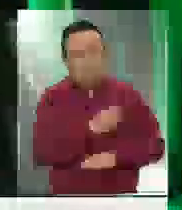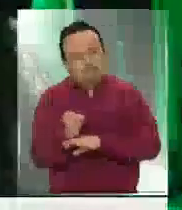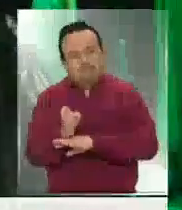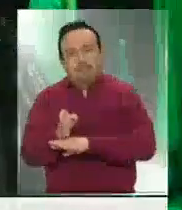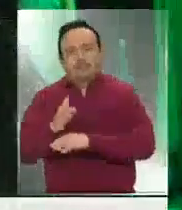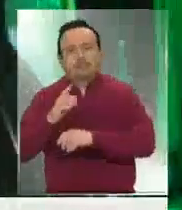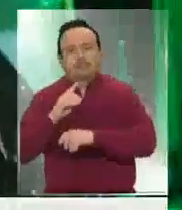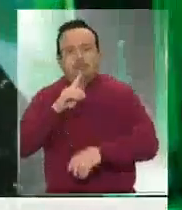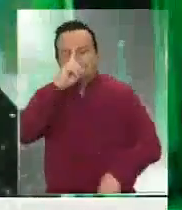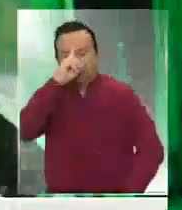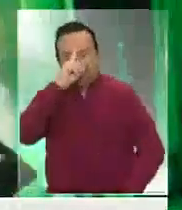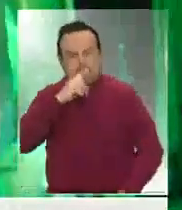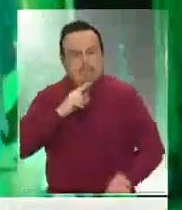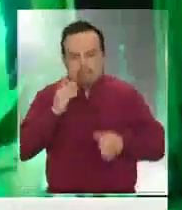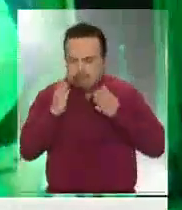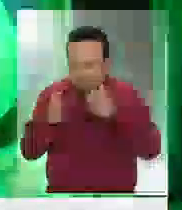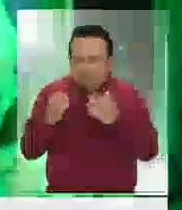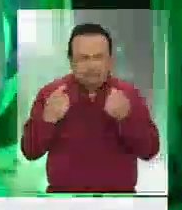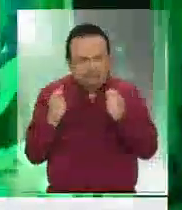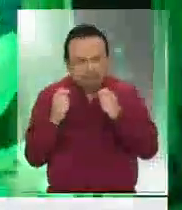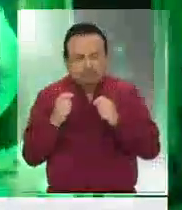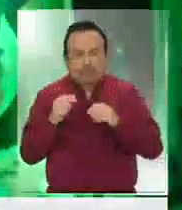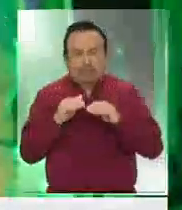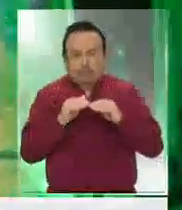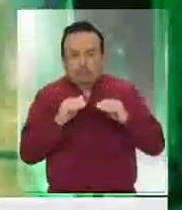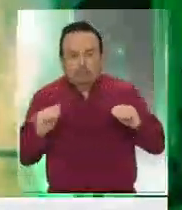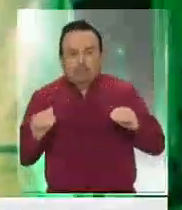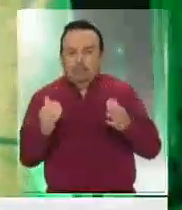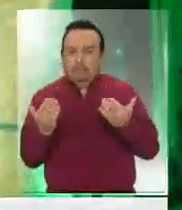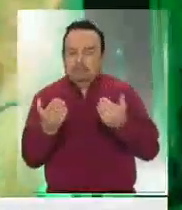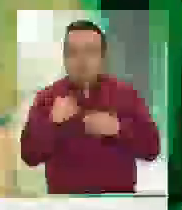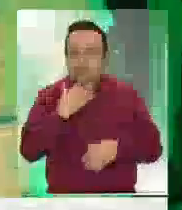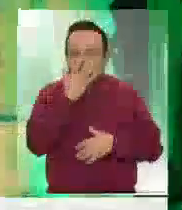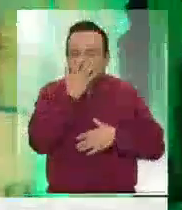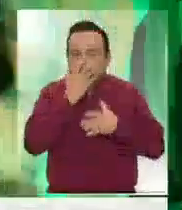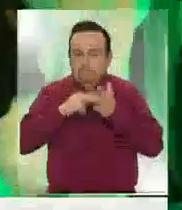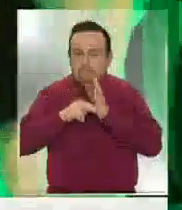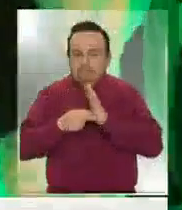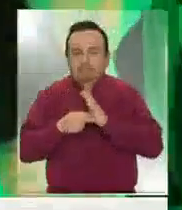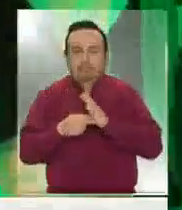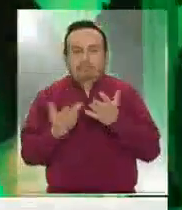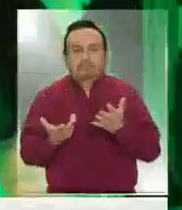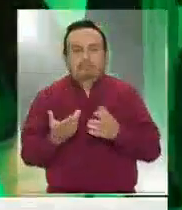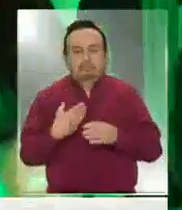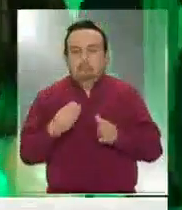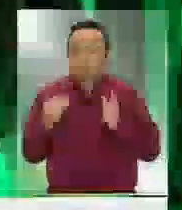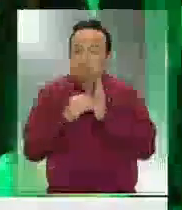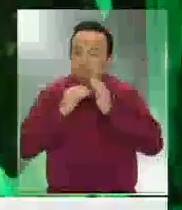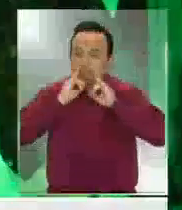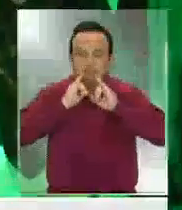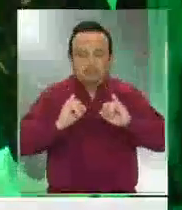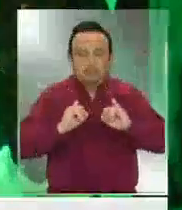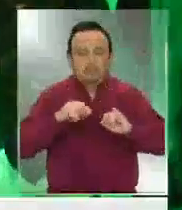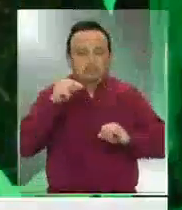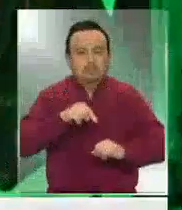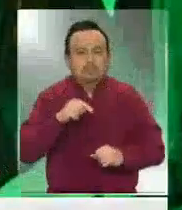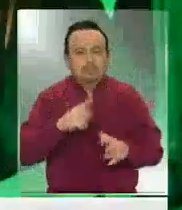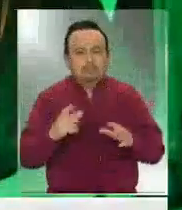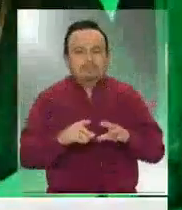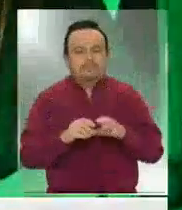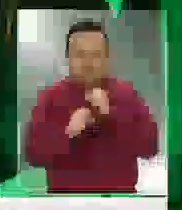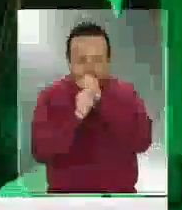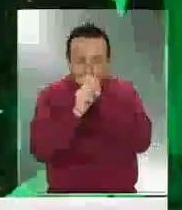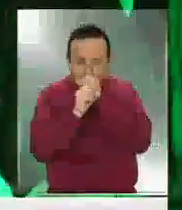recibir todo tipo de atención y poder estabilizarla lo antes posible. Mira, vamos a entregar un poco más de información acerca de esta